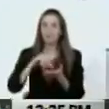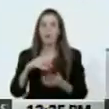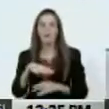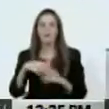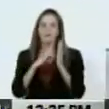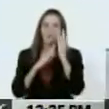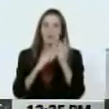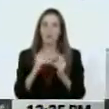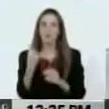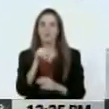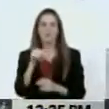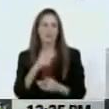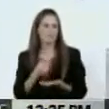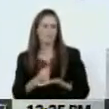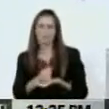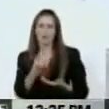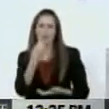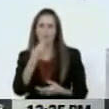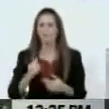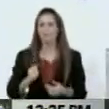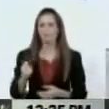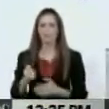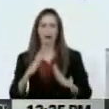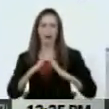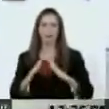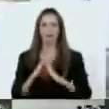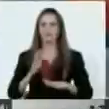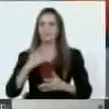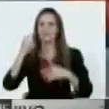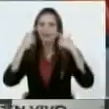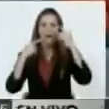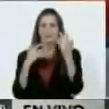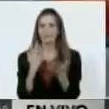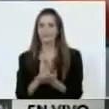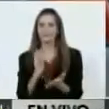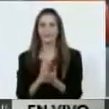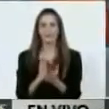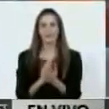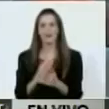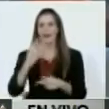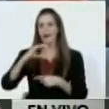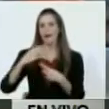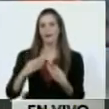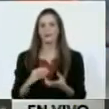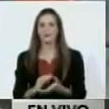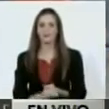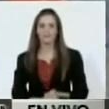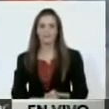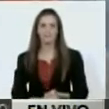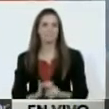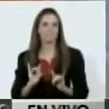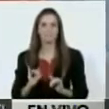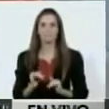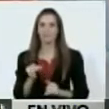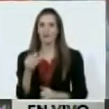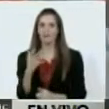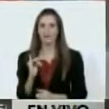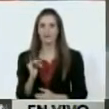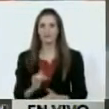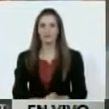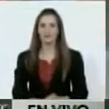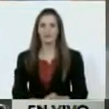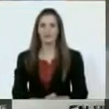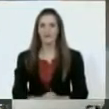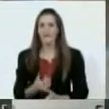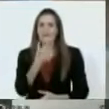semana, vamos a darle comida, y llegaba a la casa. Porque Hugo Chávez siempre se caracterizó por eso, por tener